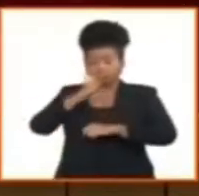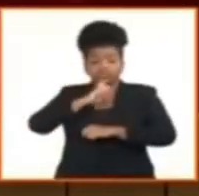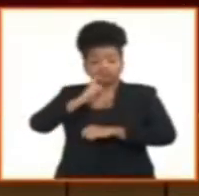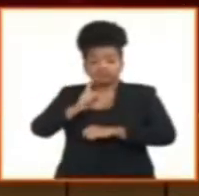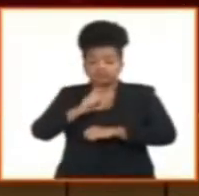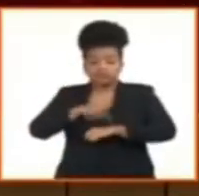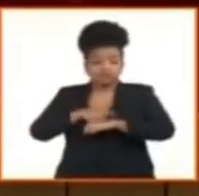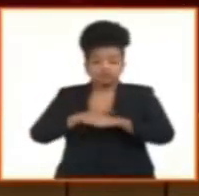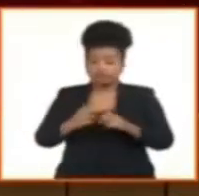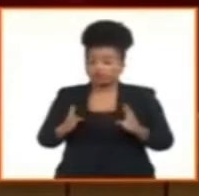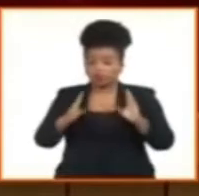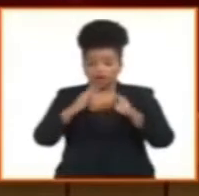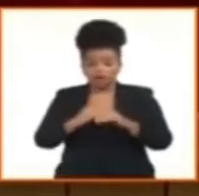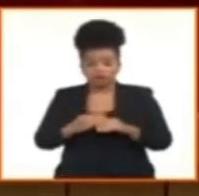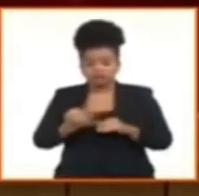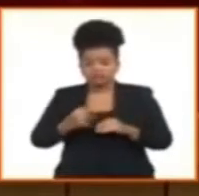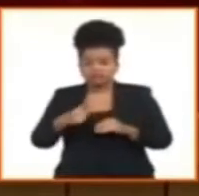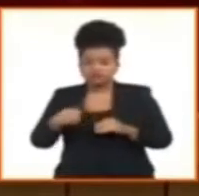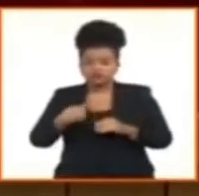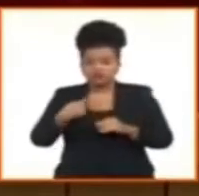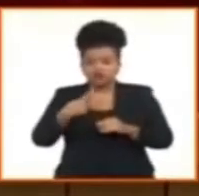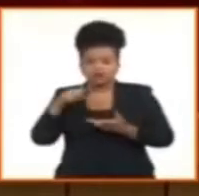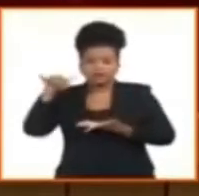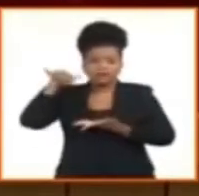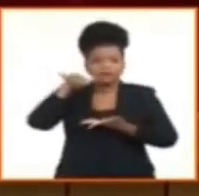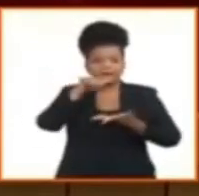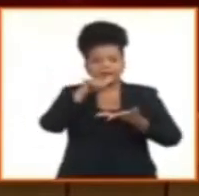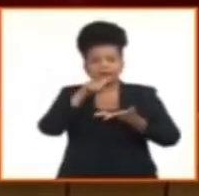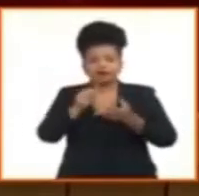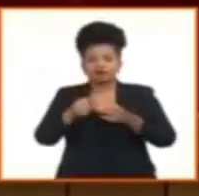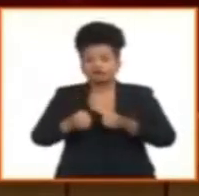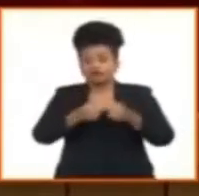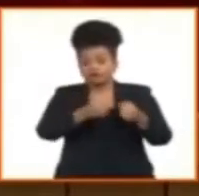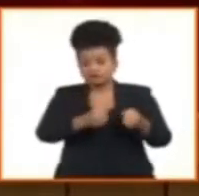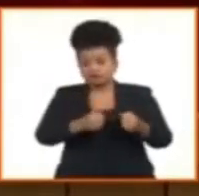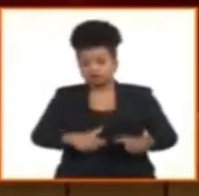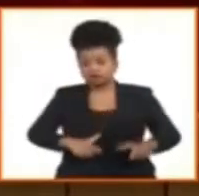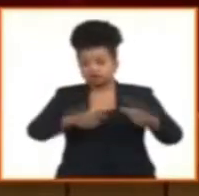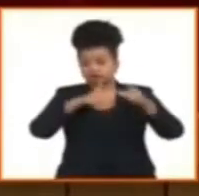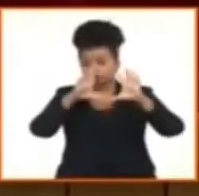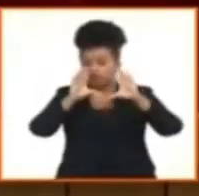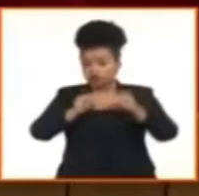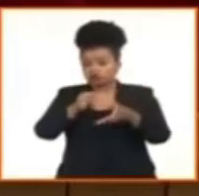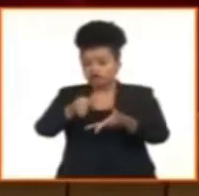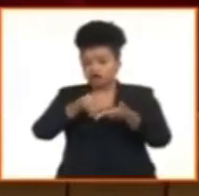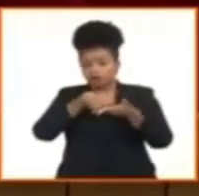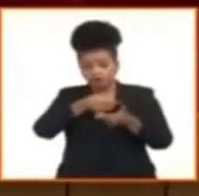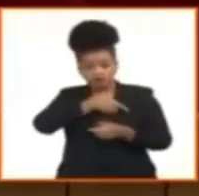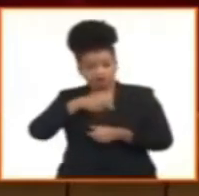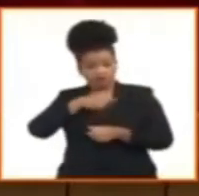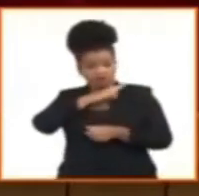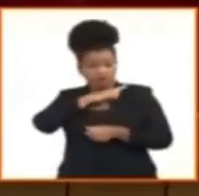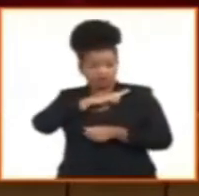lugar a otro, empleando helicópteros en todas las horas de la noche, con un apoyo importante de nuestras Fuerzas Armadas Revolucionarias, de